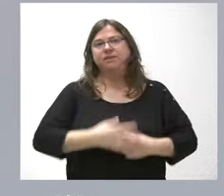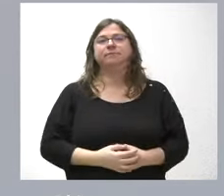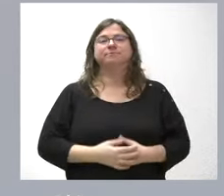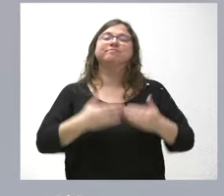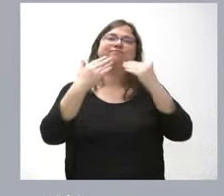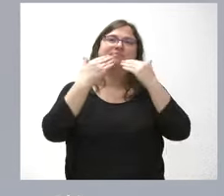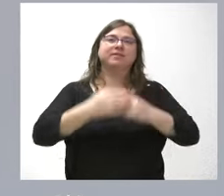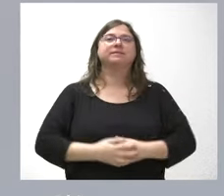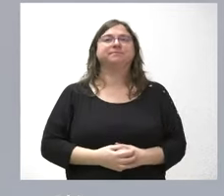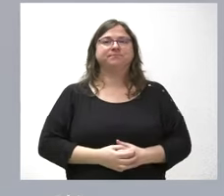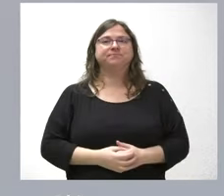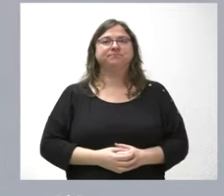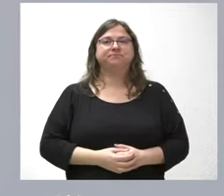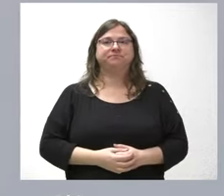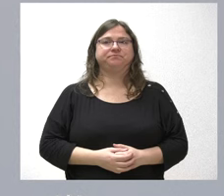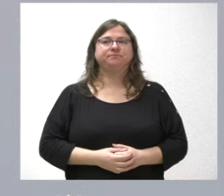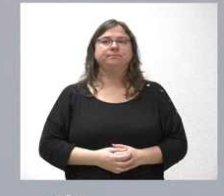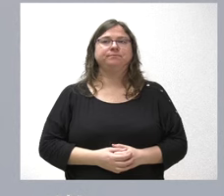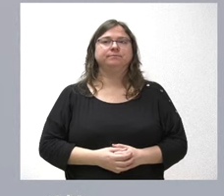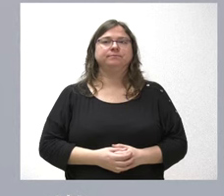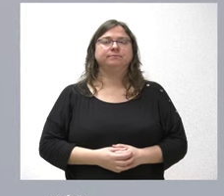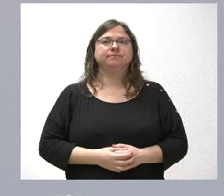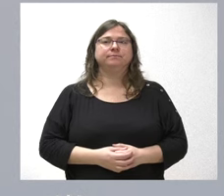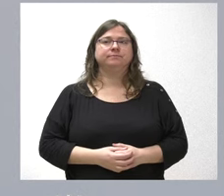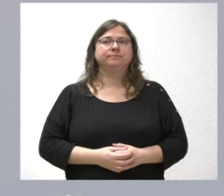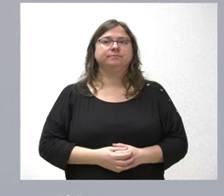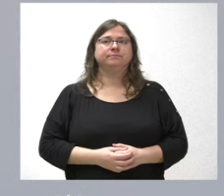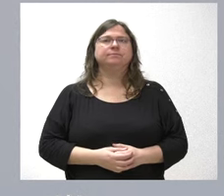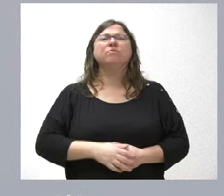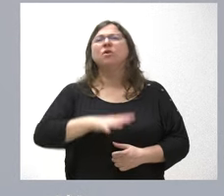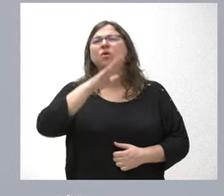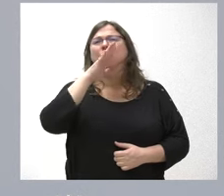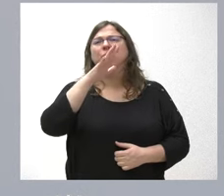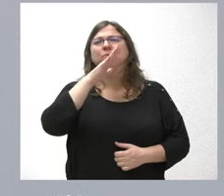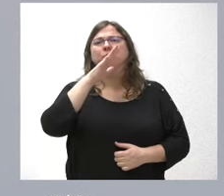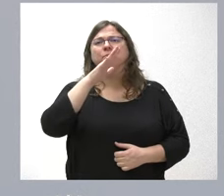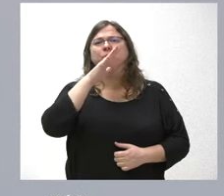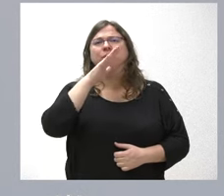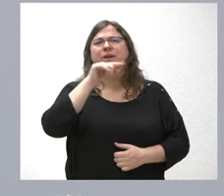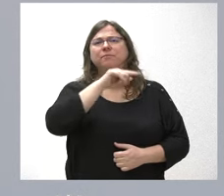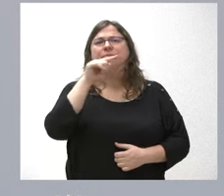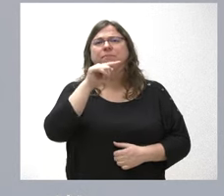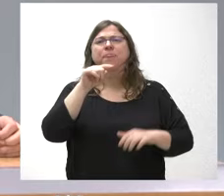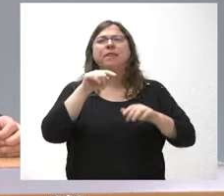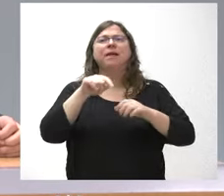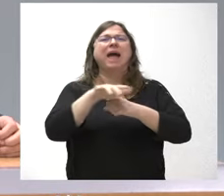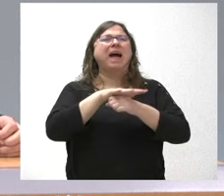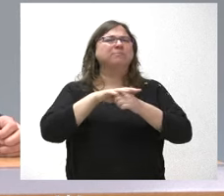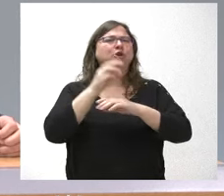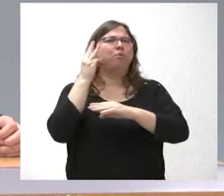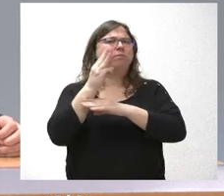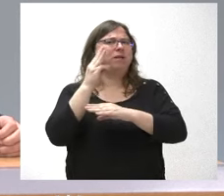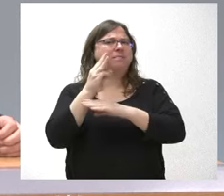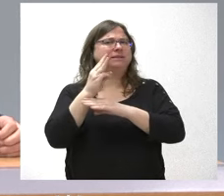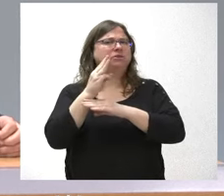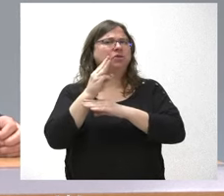gracias. Voy a preguntar por qué se pasa al ámbito del Parlamento una materia que era de su